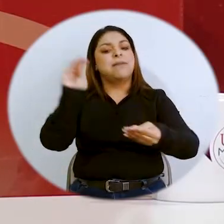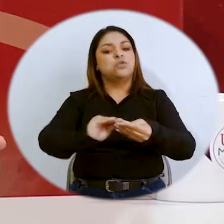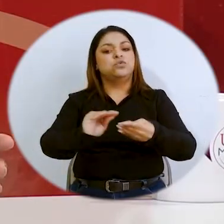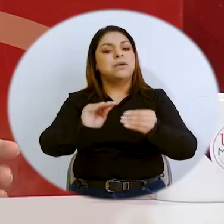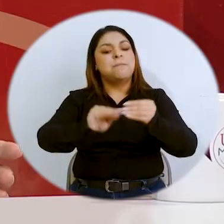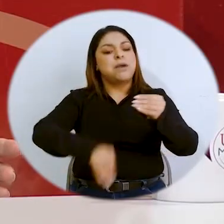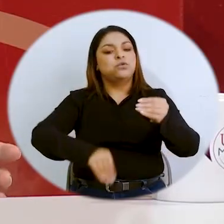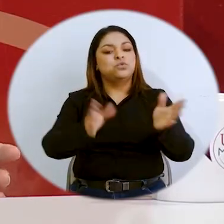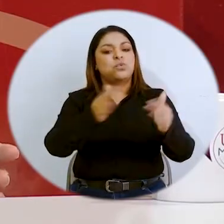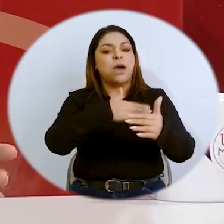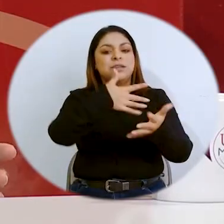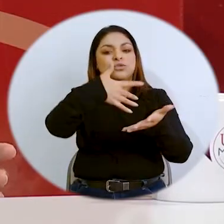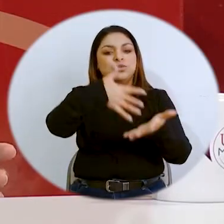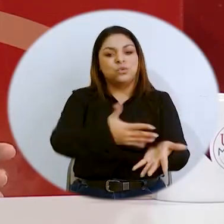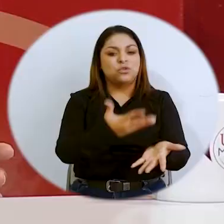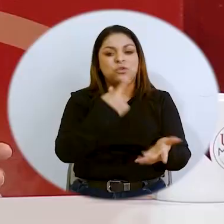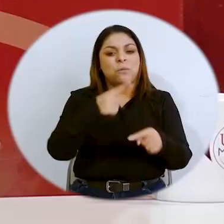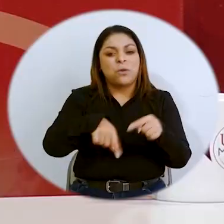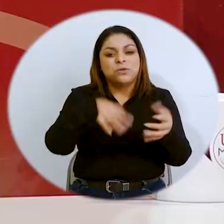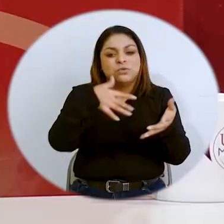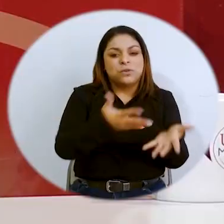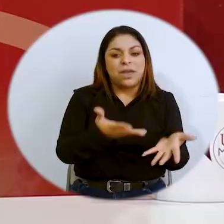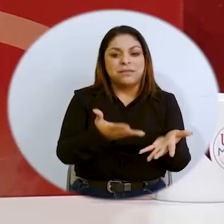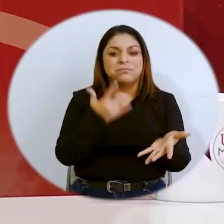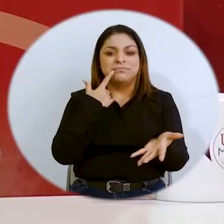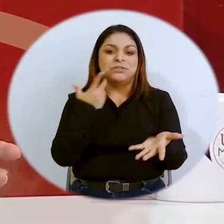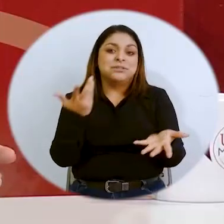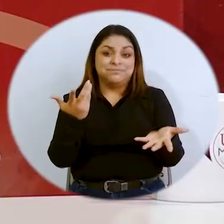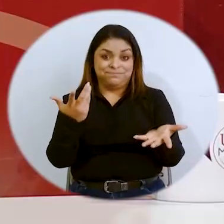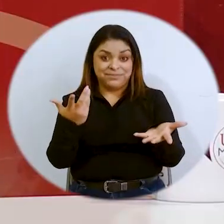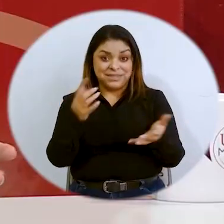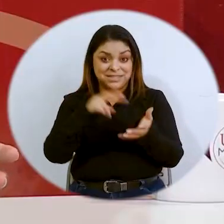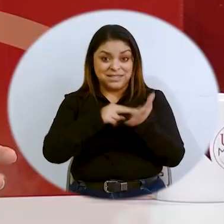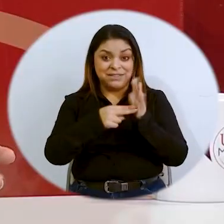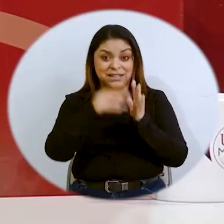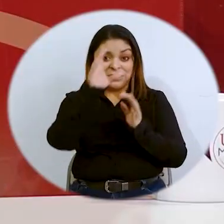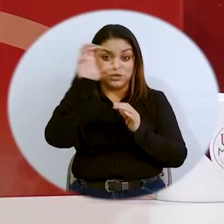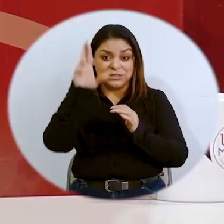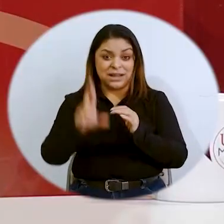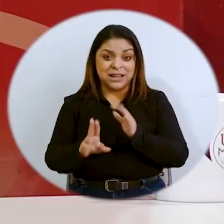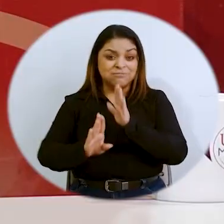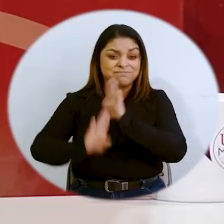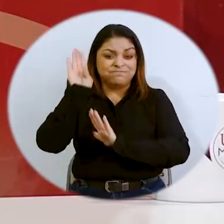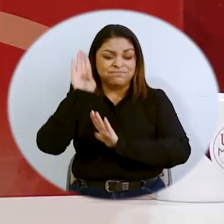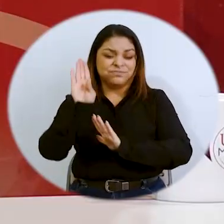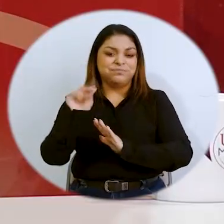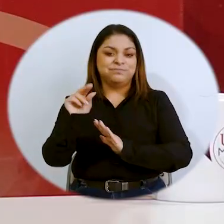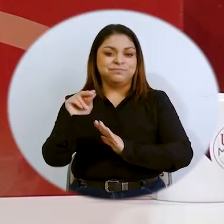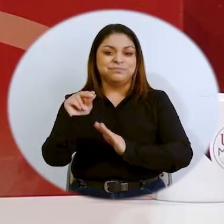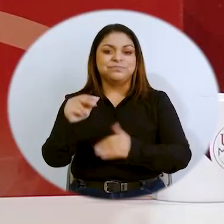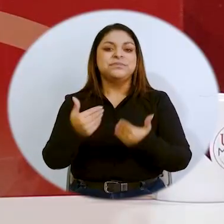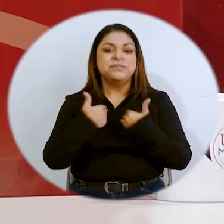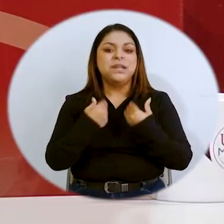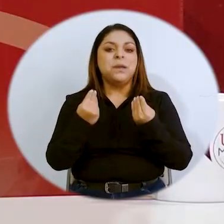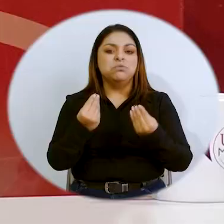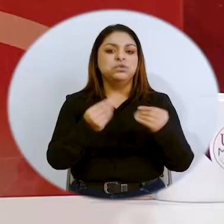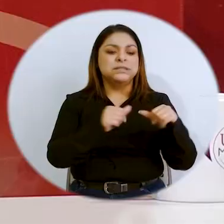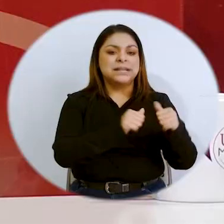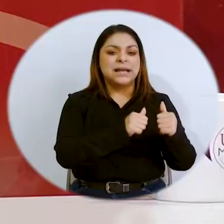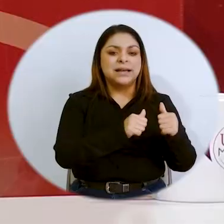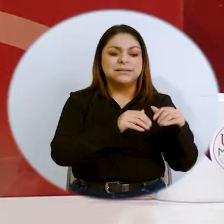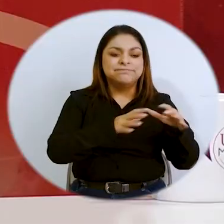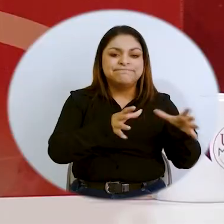tenemos un problema en el sistema educativo, pues no podemos esperar que Costa Rica crezca más. Ya tenemos muchas áreas en el país donde